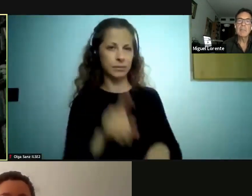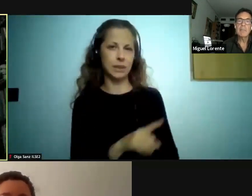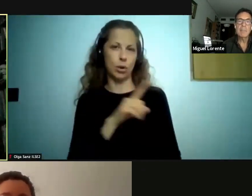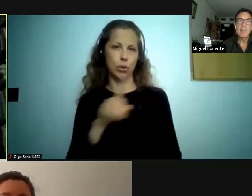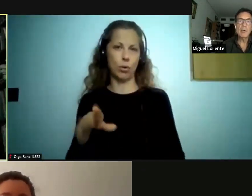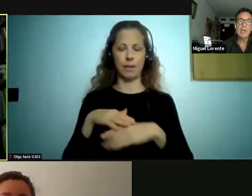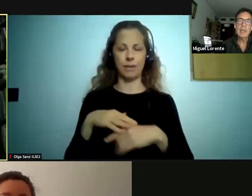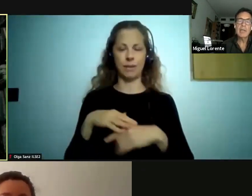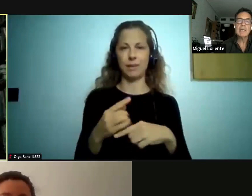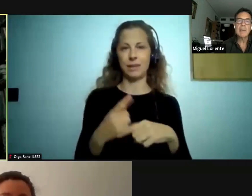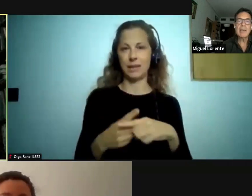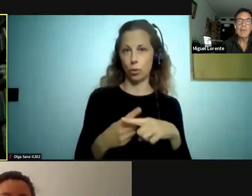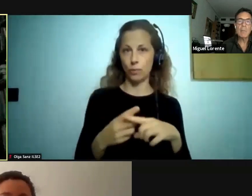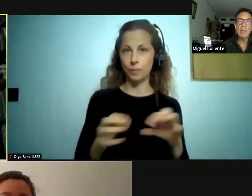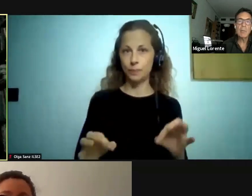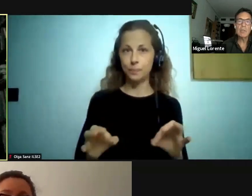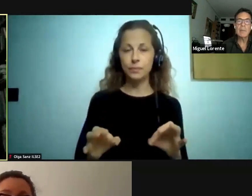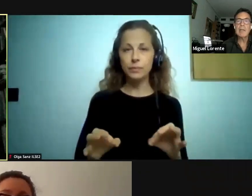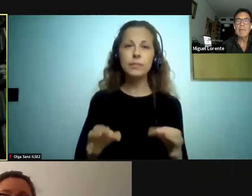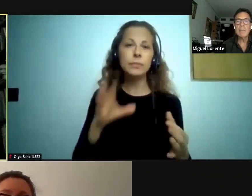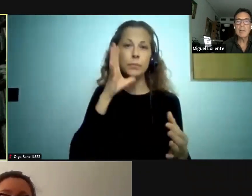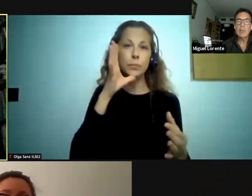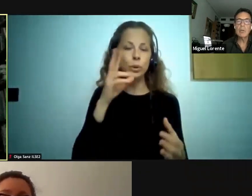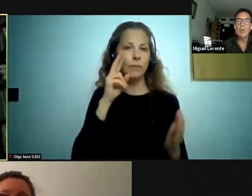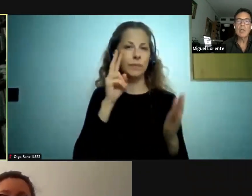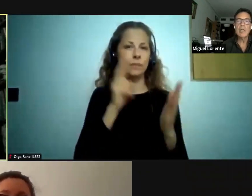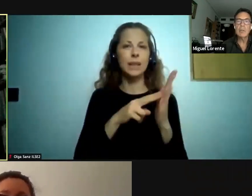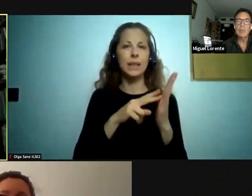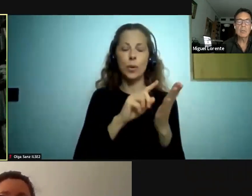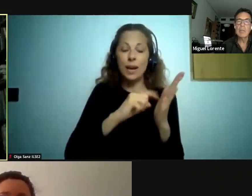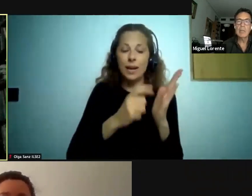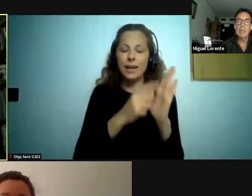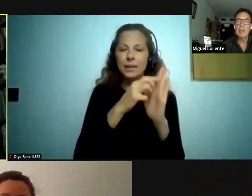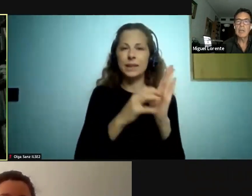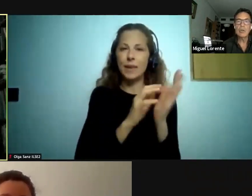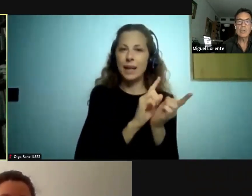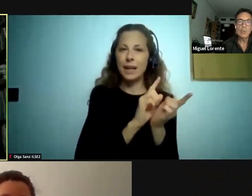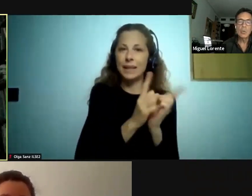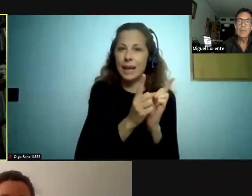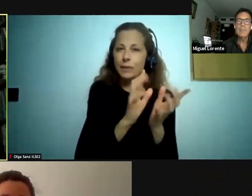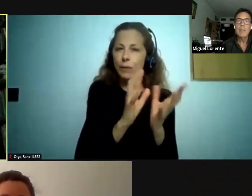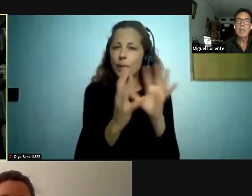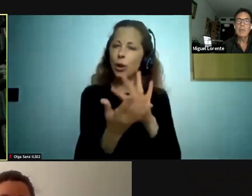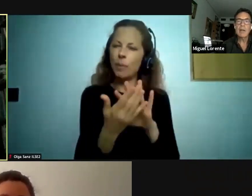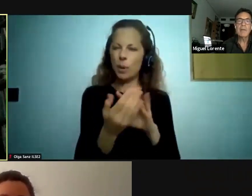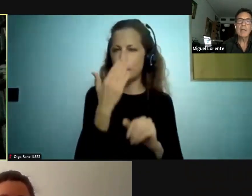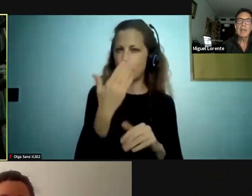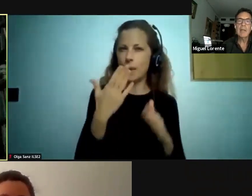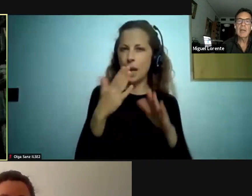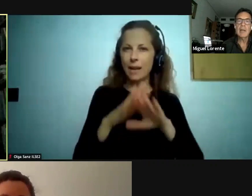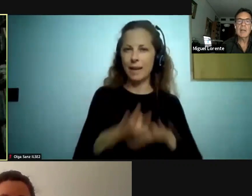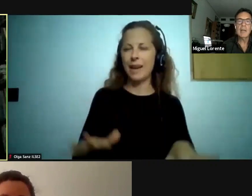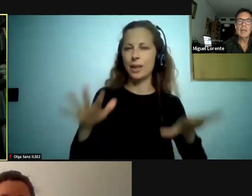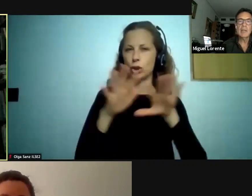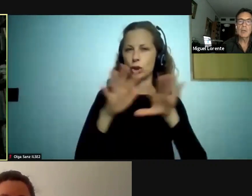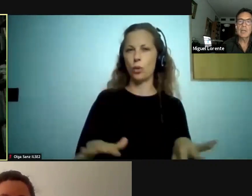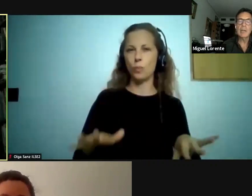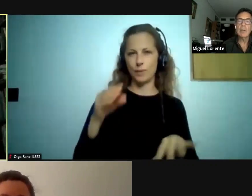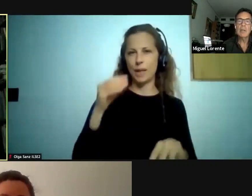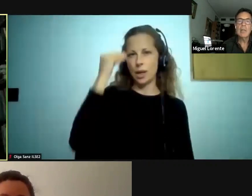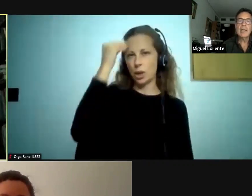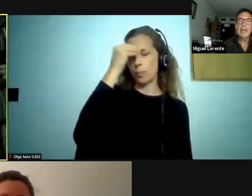relación. Entonces, vemos que se va transformando, pero se va transformando con lentitud. y lo sitúo en una